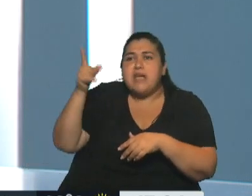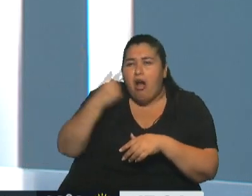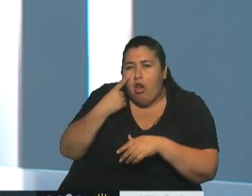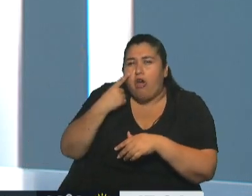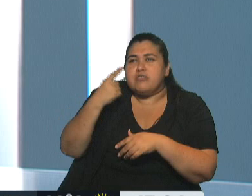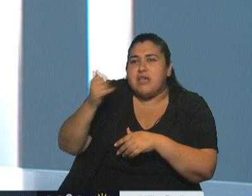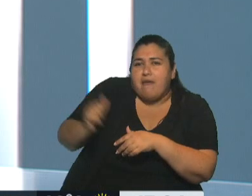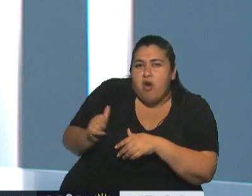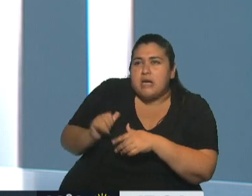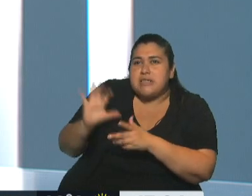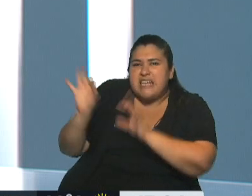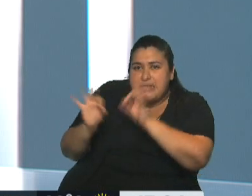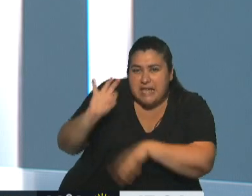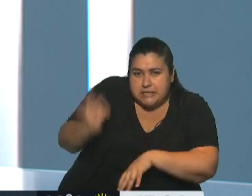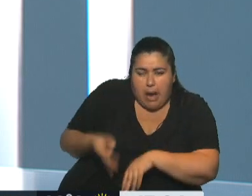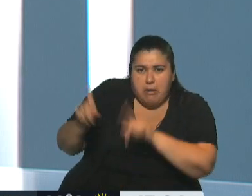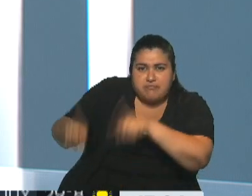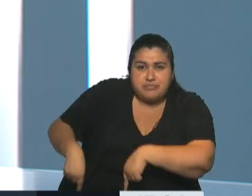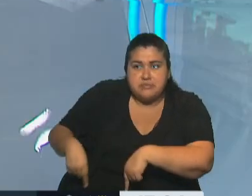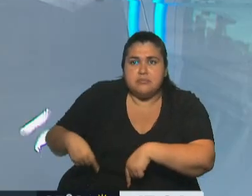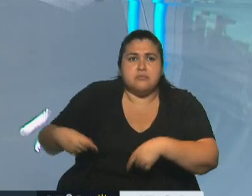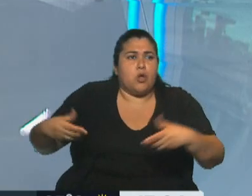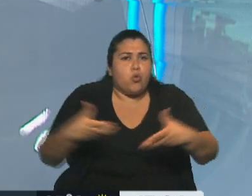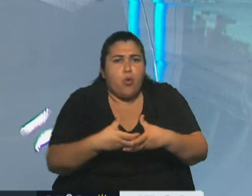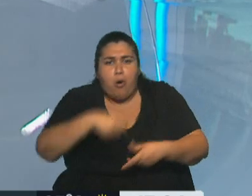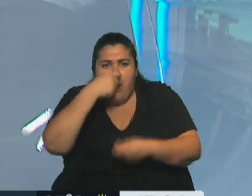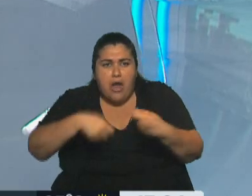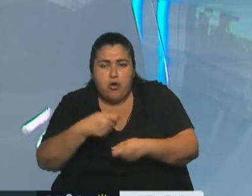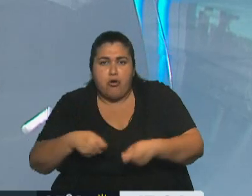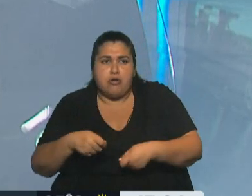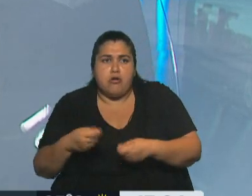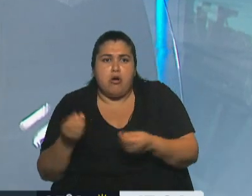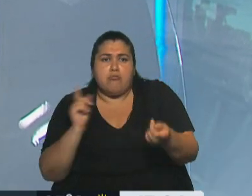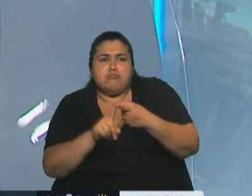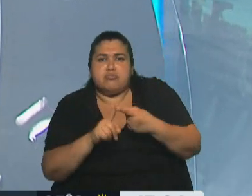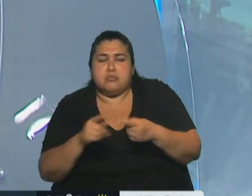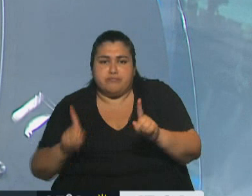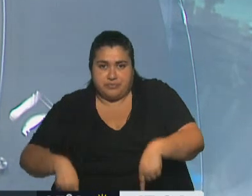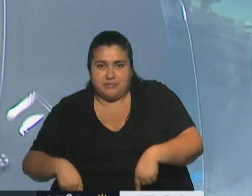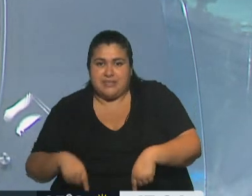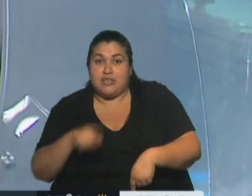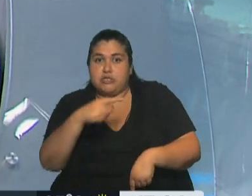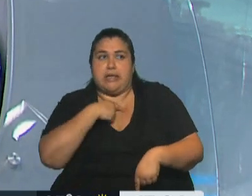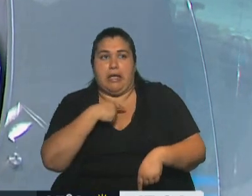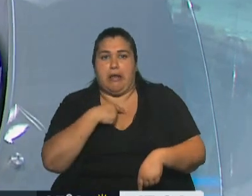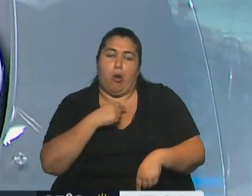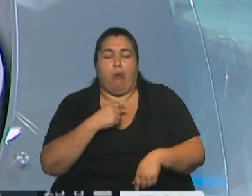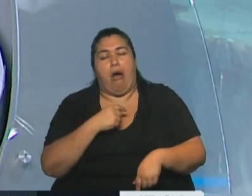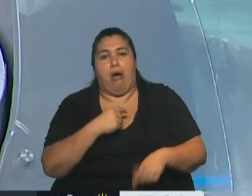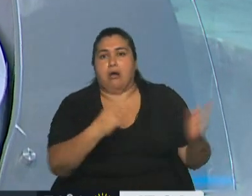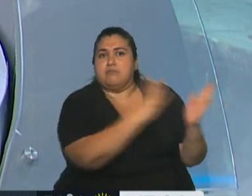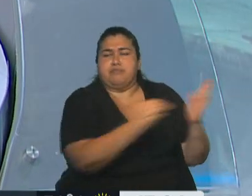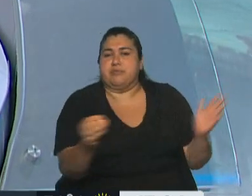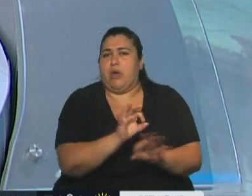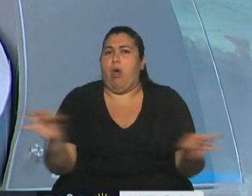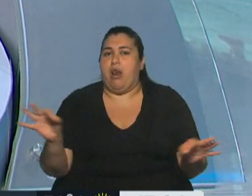sin mucho saber qué hacer con estas bandas narcos. O sea, puede haber un escenario de un buquelismo atolondrado. También puede